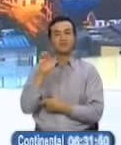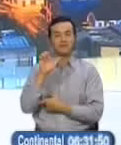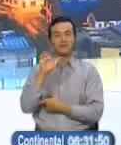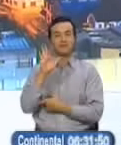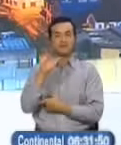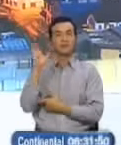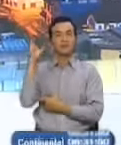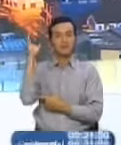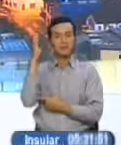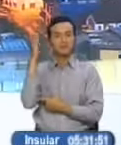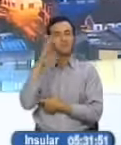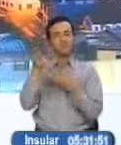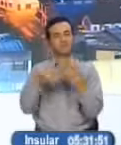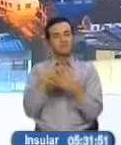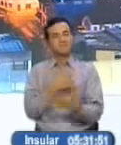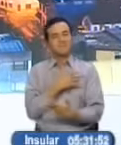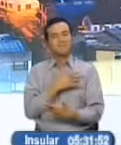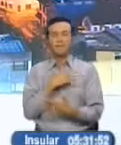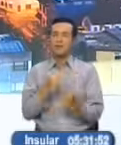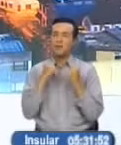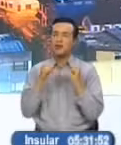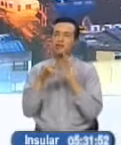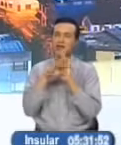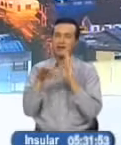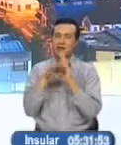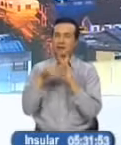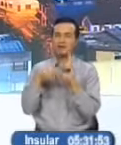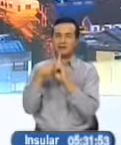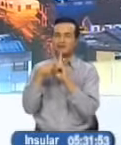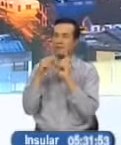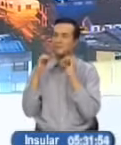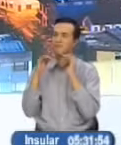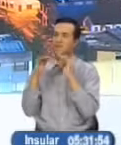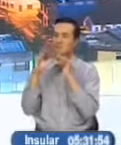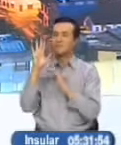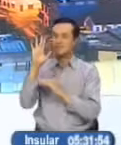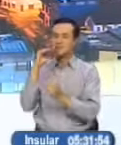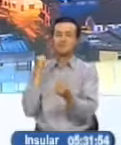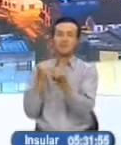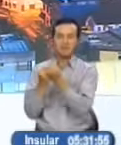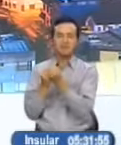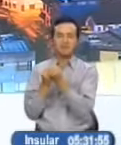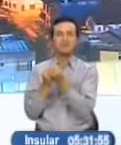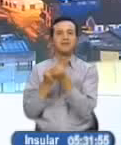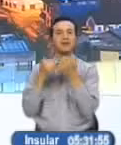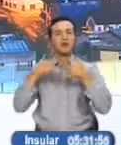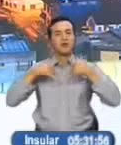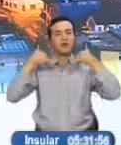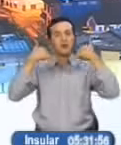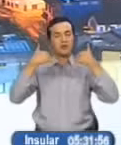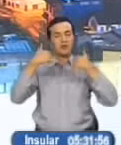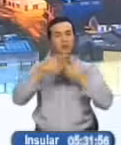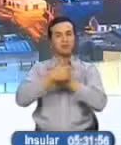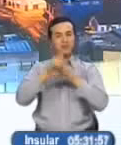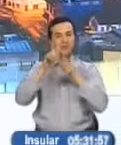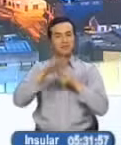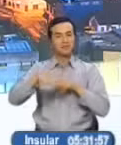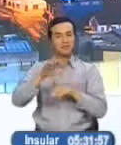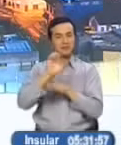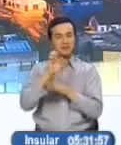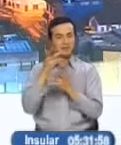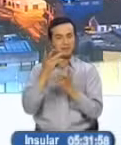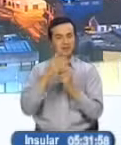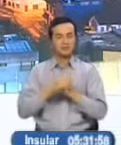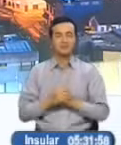ciudad de Medellín. Desde aquí le mandamos toda la fuerza y toda la energía porque queremos esa Copa Libertadores de América en territorio nacional. Saludamos también a